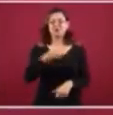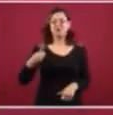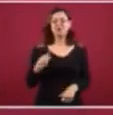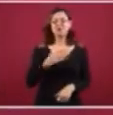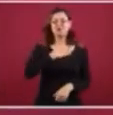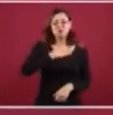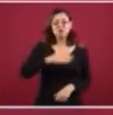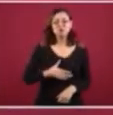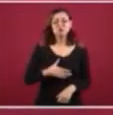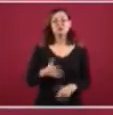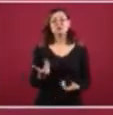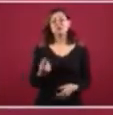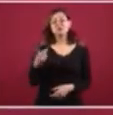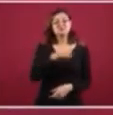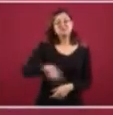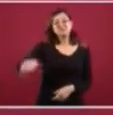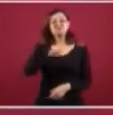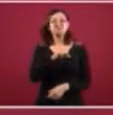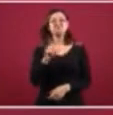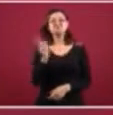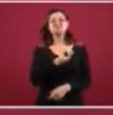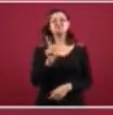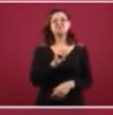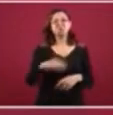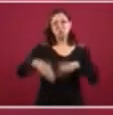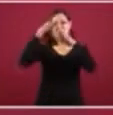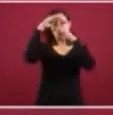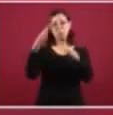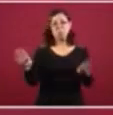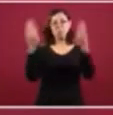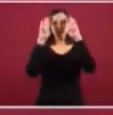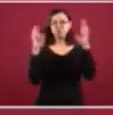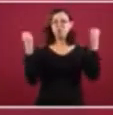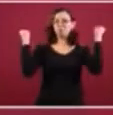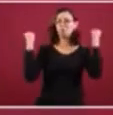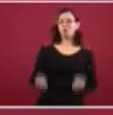pensamiento conservador es un pensamiento autoritario.